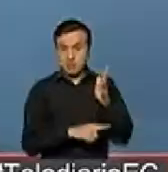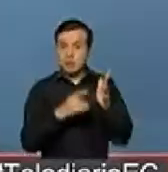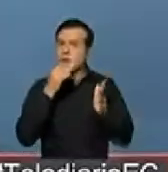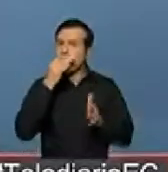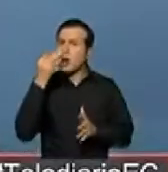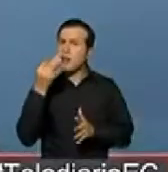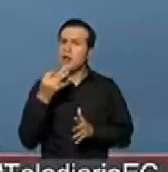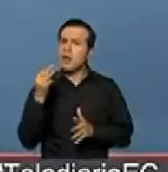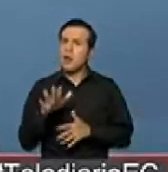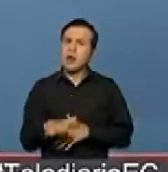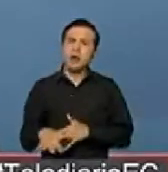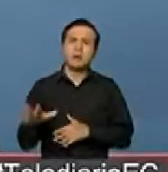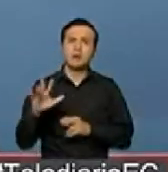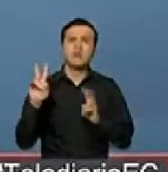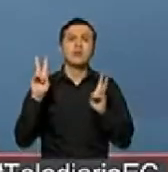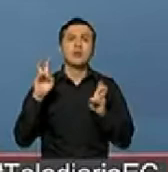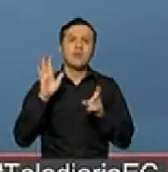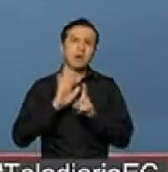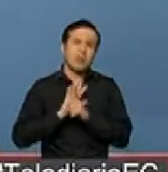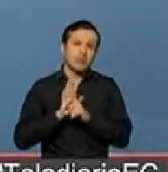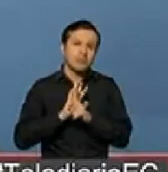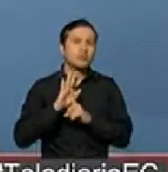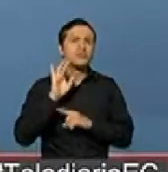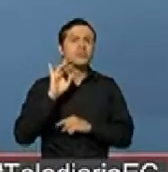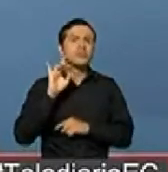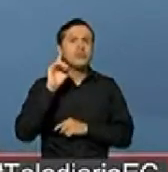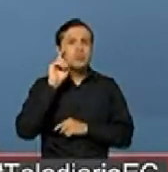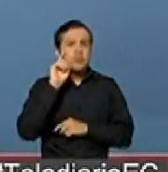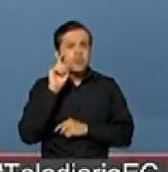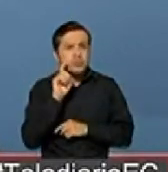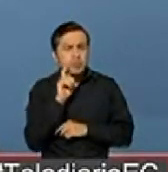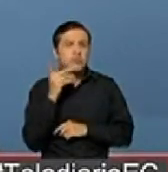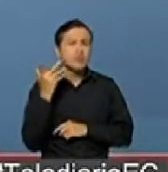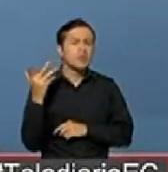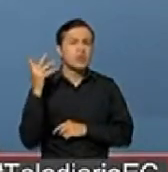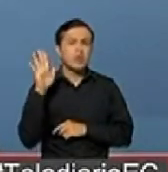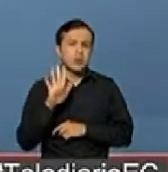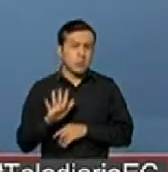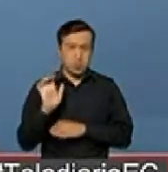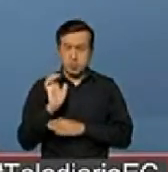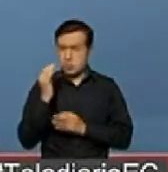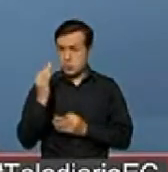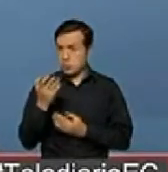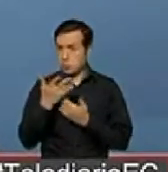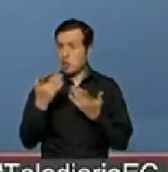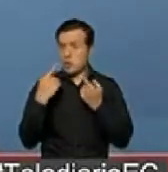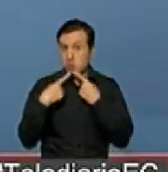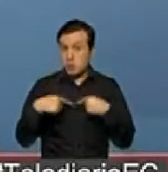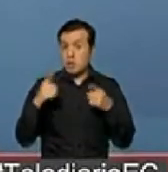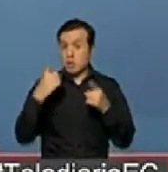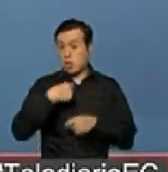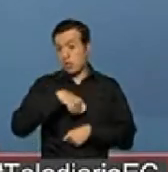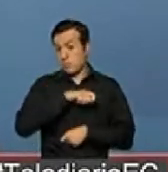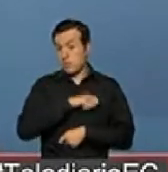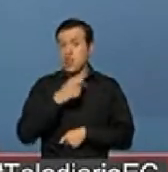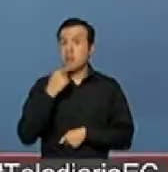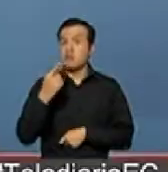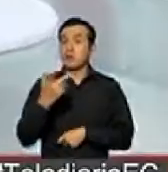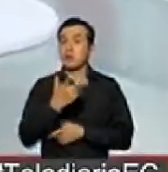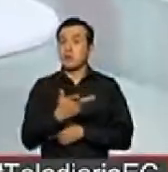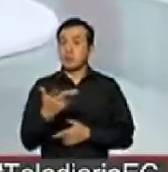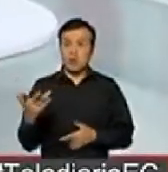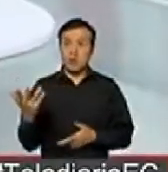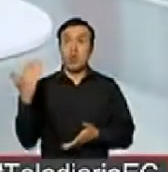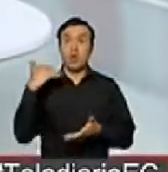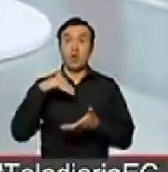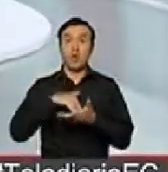realidad pues con el tema de los abusos sexuales a menores en el país? Le pregunto esto porque usted está hablando, por ejemplo, de España y dice que se han evitado que se